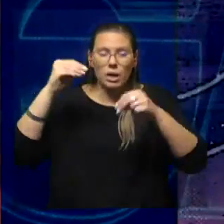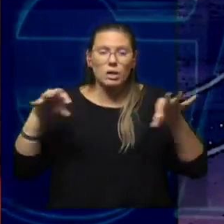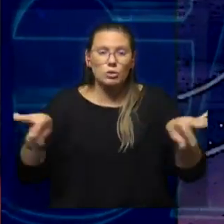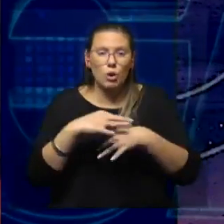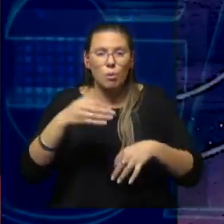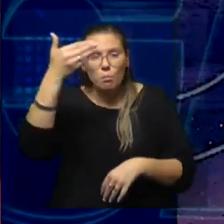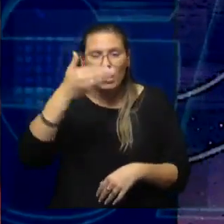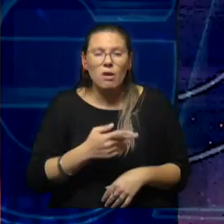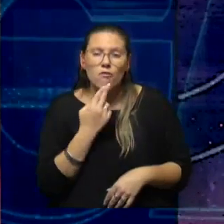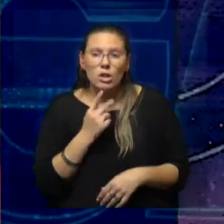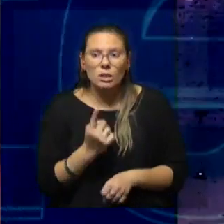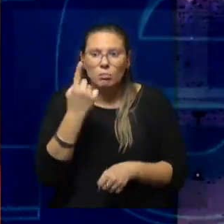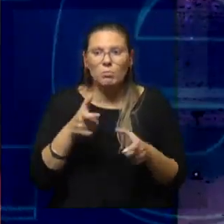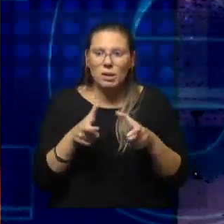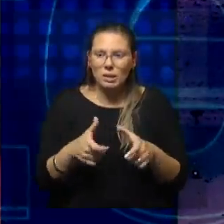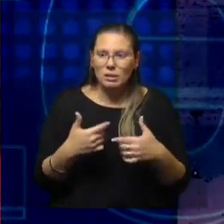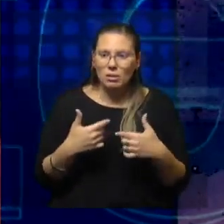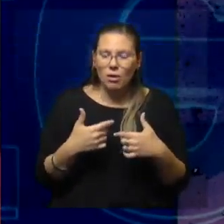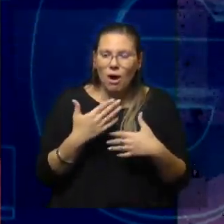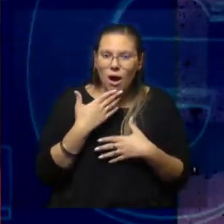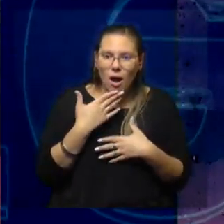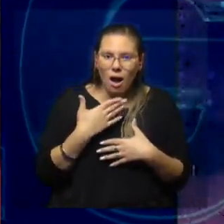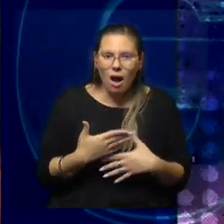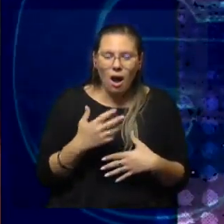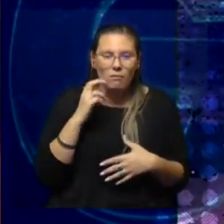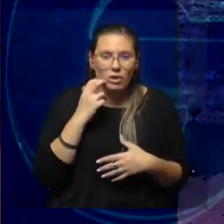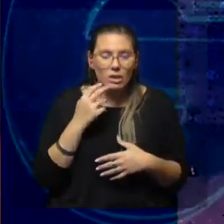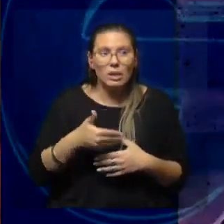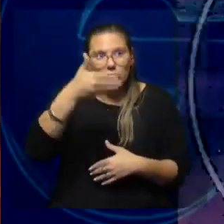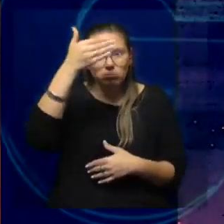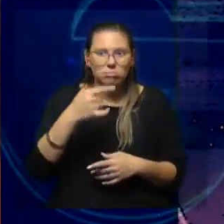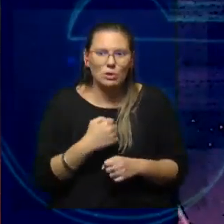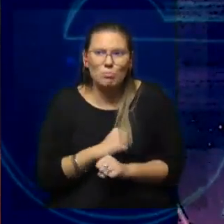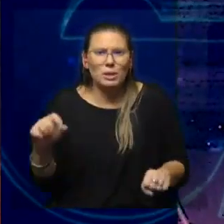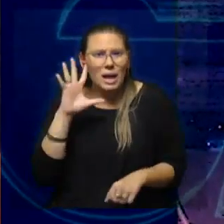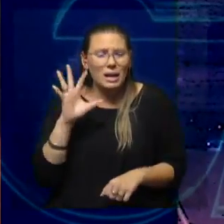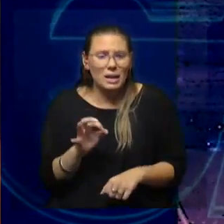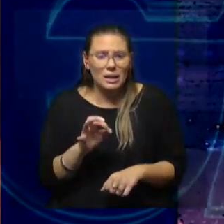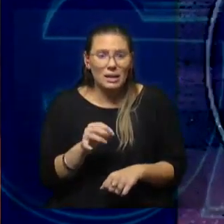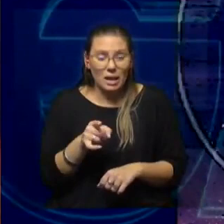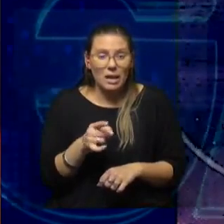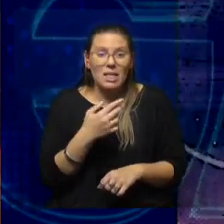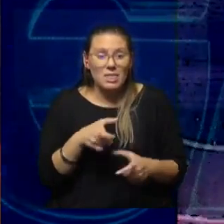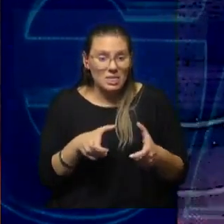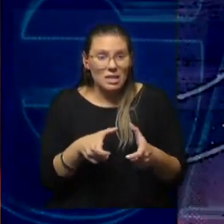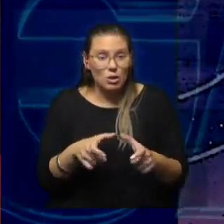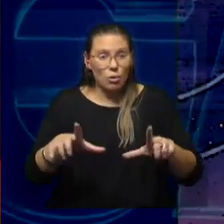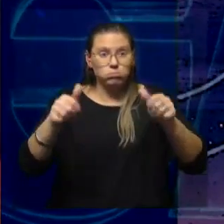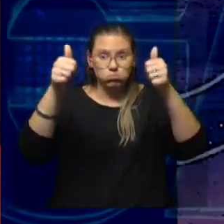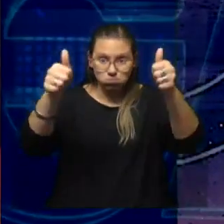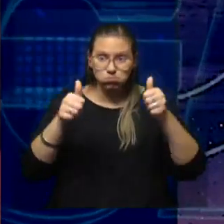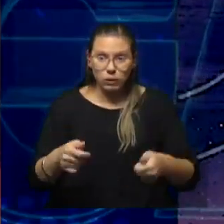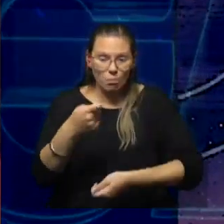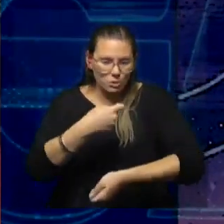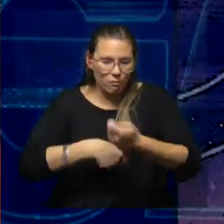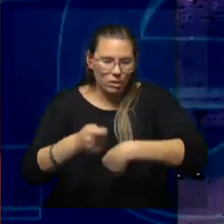nuestro primer disco, para mí eso ya era el disco de oro, ¿no? Eso ya era... no podía creer que nuestro disco estuviera ahí y cuando se empezó a vender